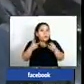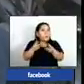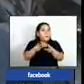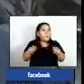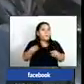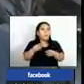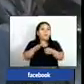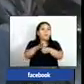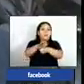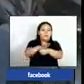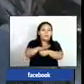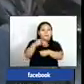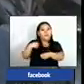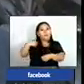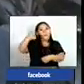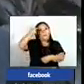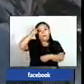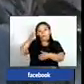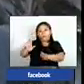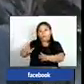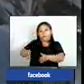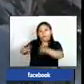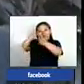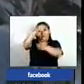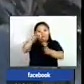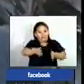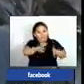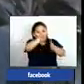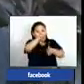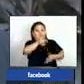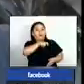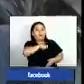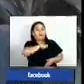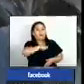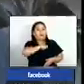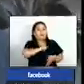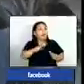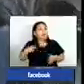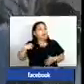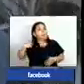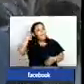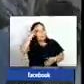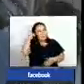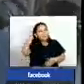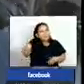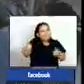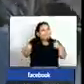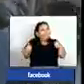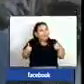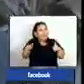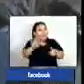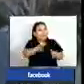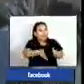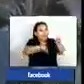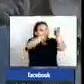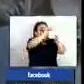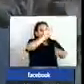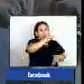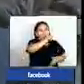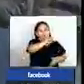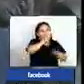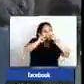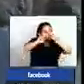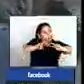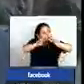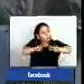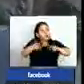todas las instituciones pues tienen su función de llevar a cabo lo que consideren correspondiente en el caso de la Fiscalía. Sin embargo, todas las